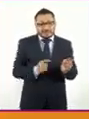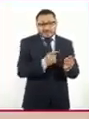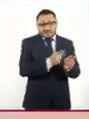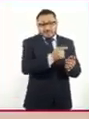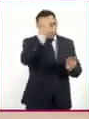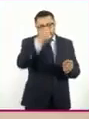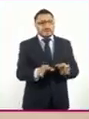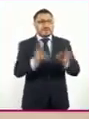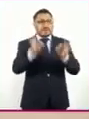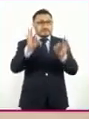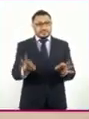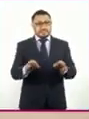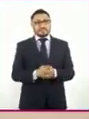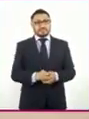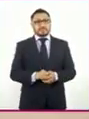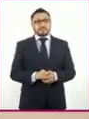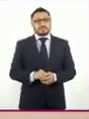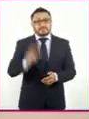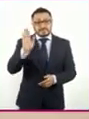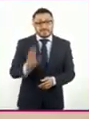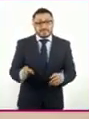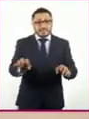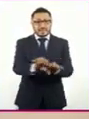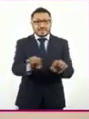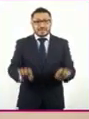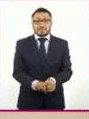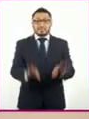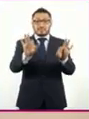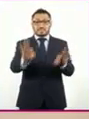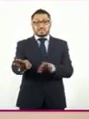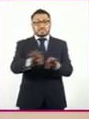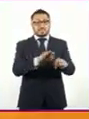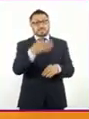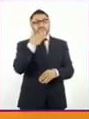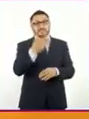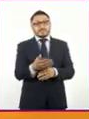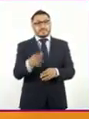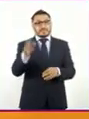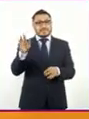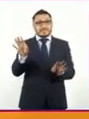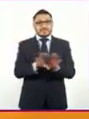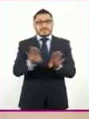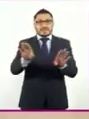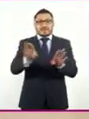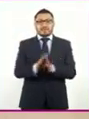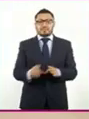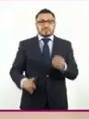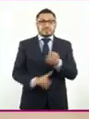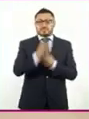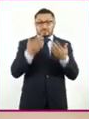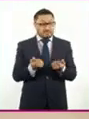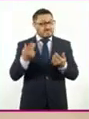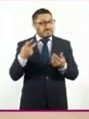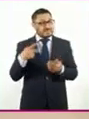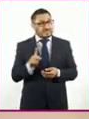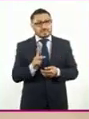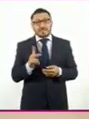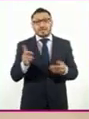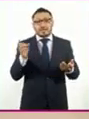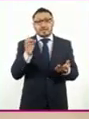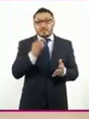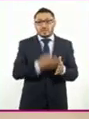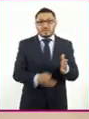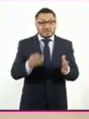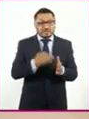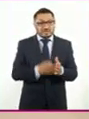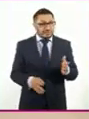listos. Al parecer, hacen un gran trabajo de equipo. Podría decirse que no hay ningún problema, solo que falta